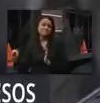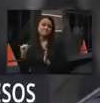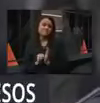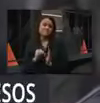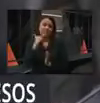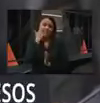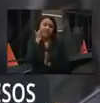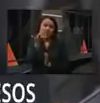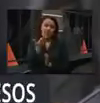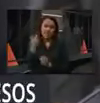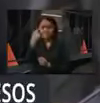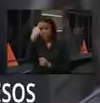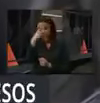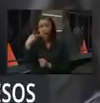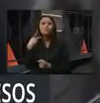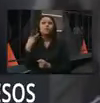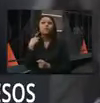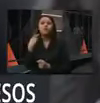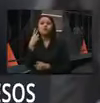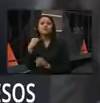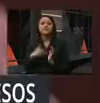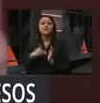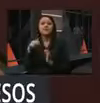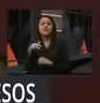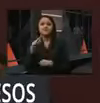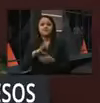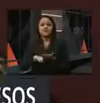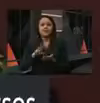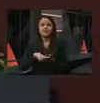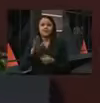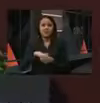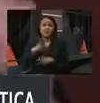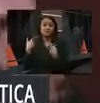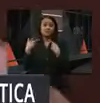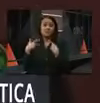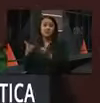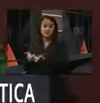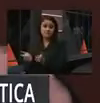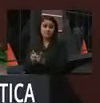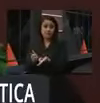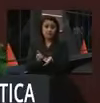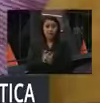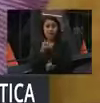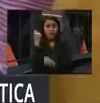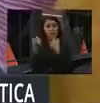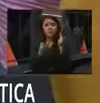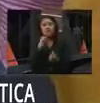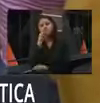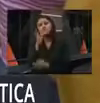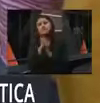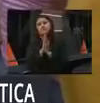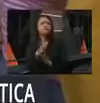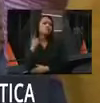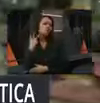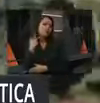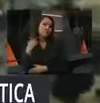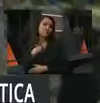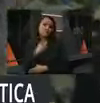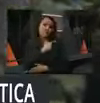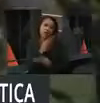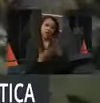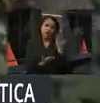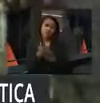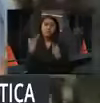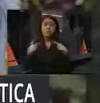pidieron para gastos políticos en el 2018 en la clase política ya hay voces que piden pasar a la acción para ayudar a